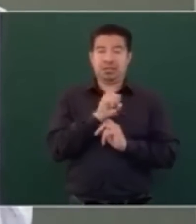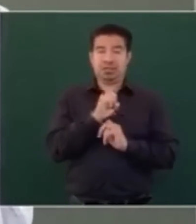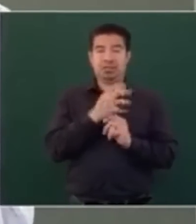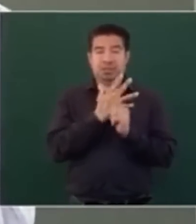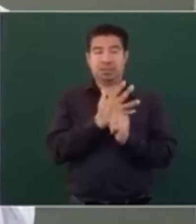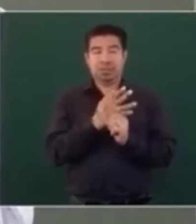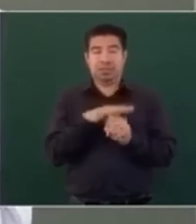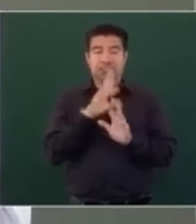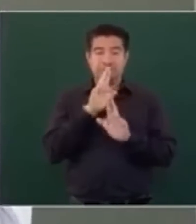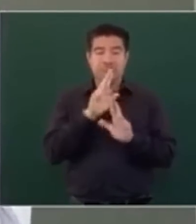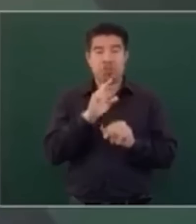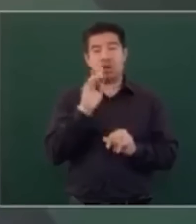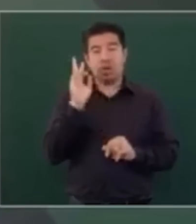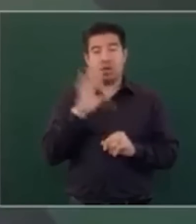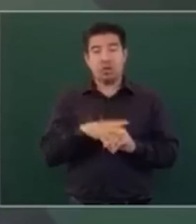violan la Constitución,